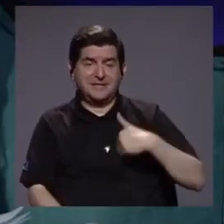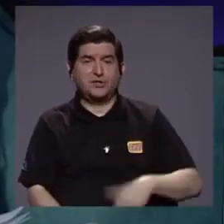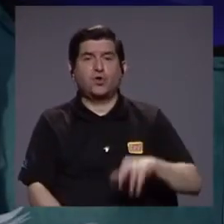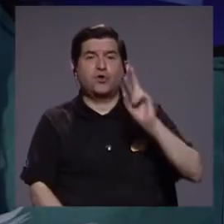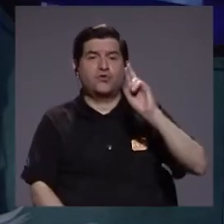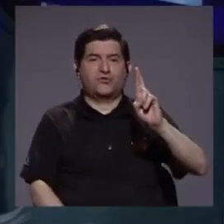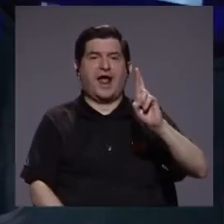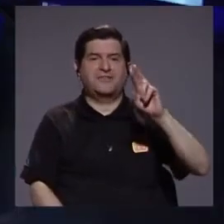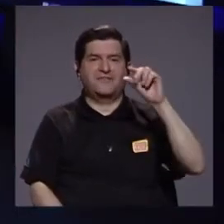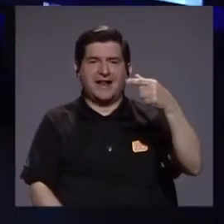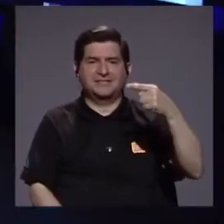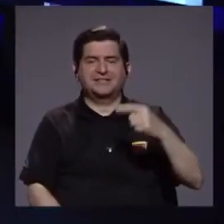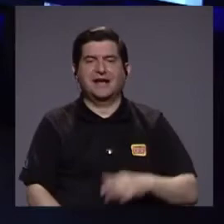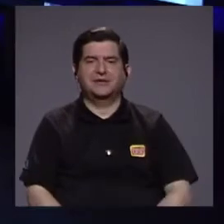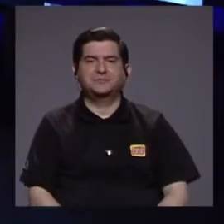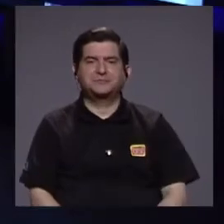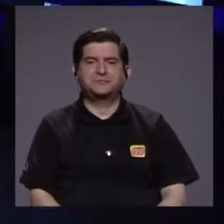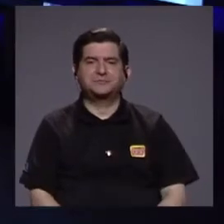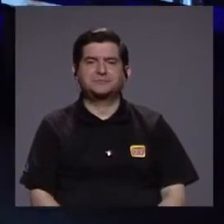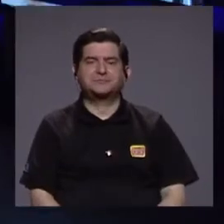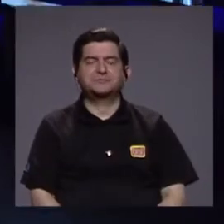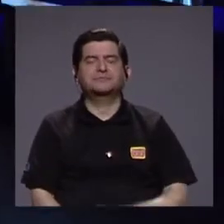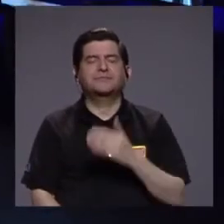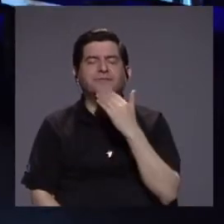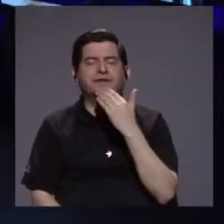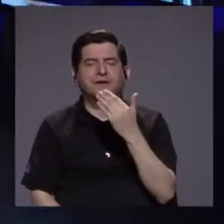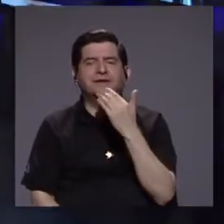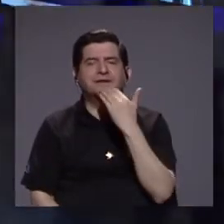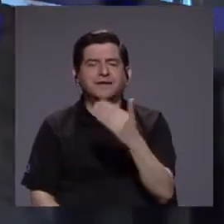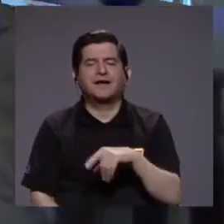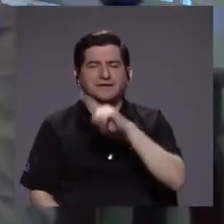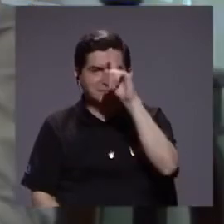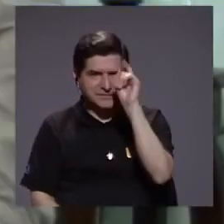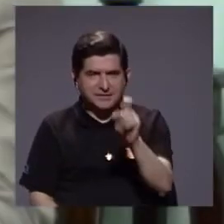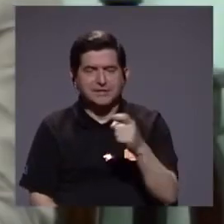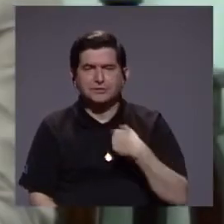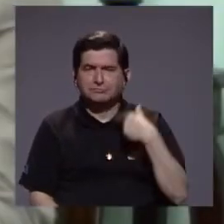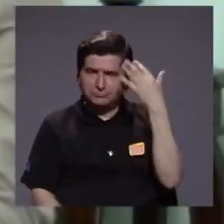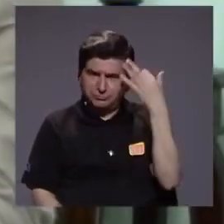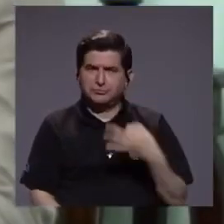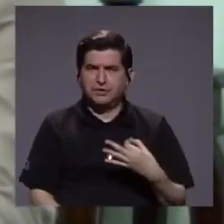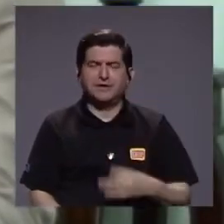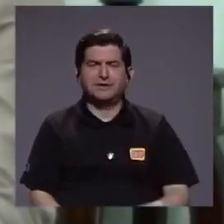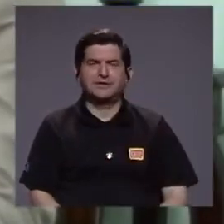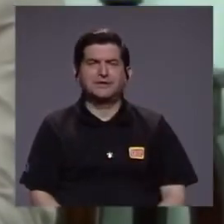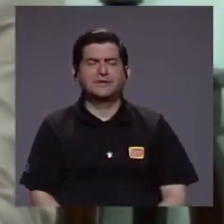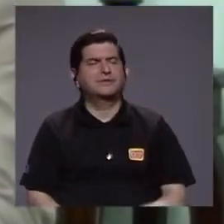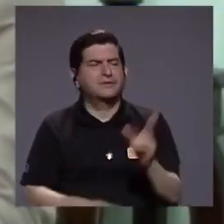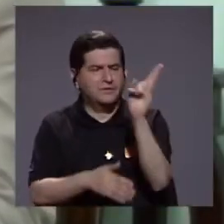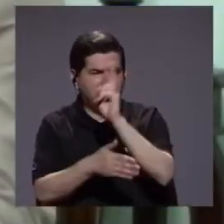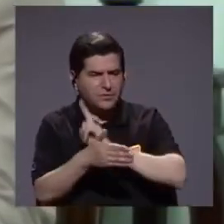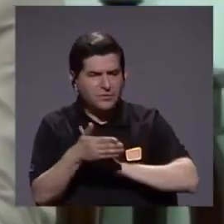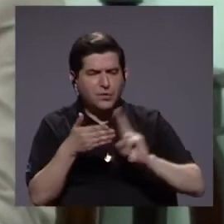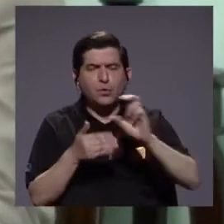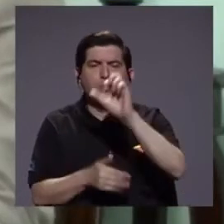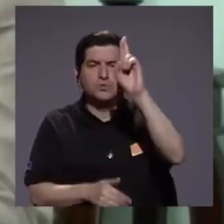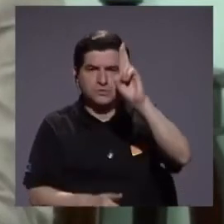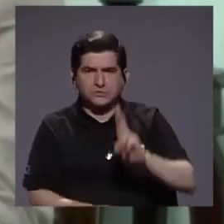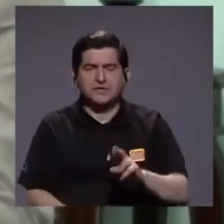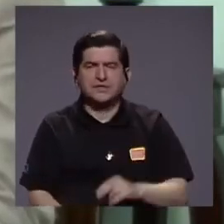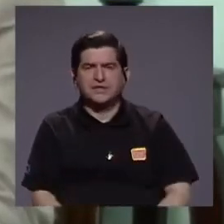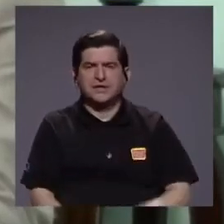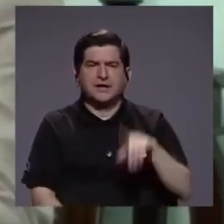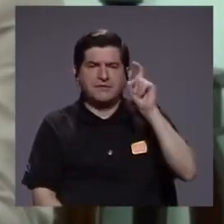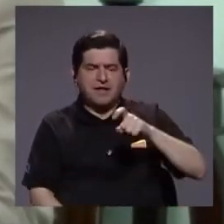Ralph García. Sí, gracias Yesenia por la pregunta. Yo creo que la Universidad de Costa Rica